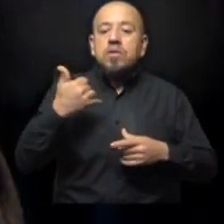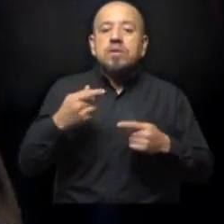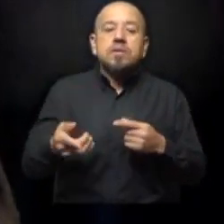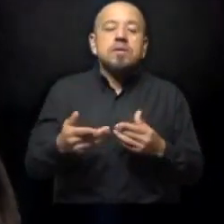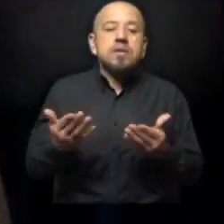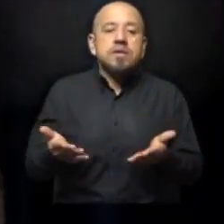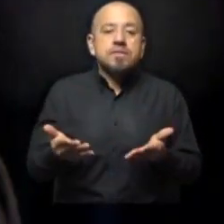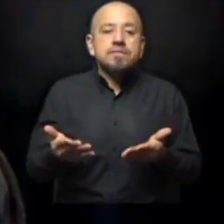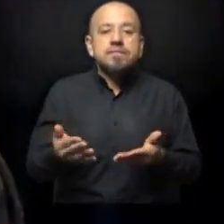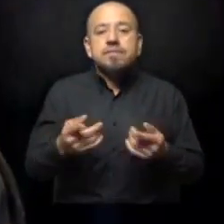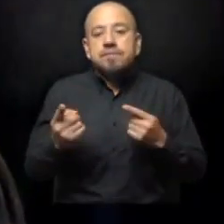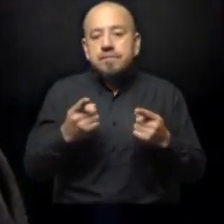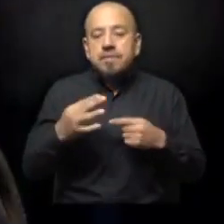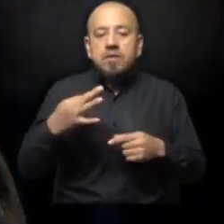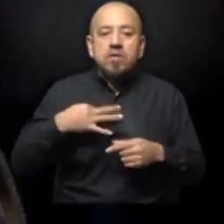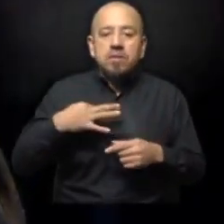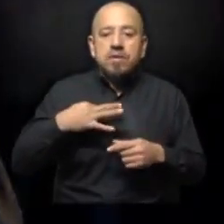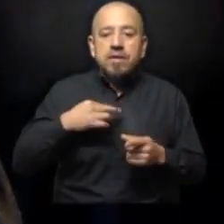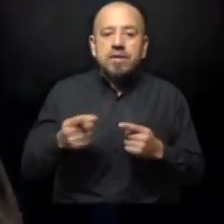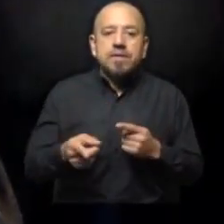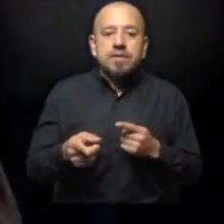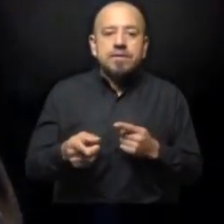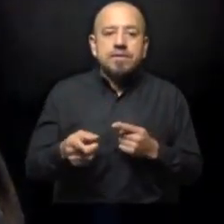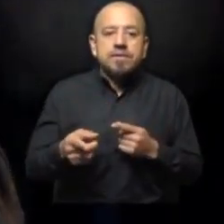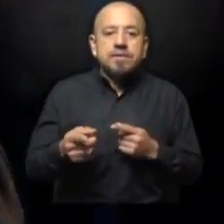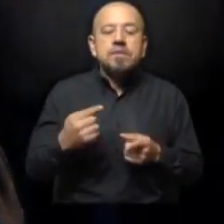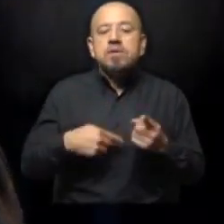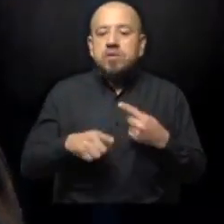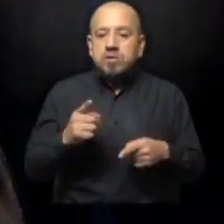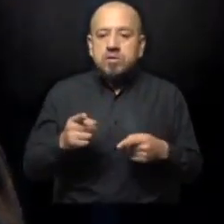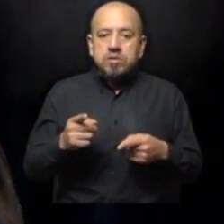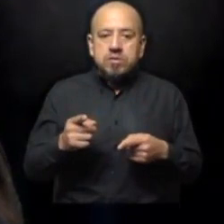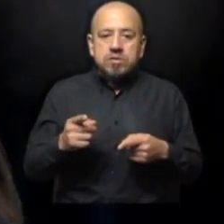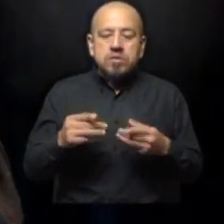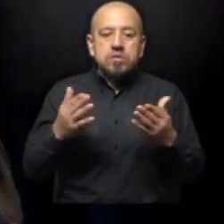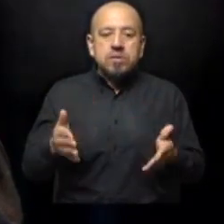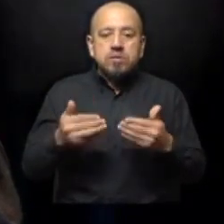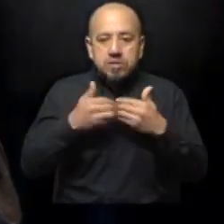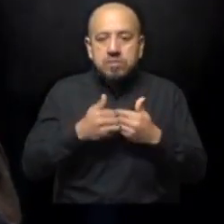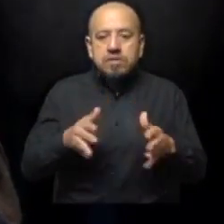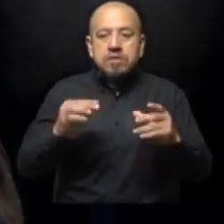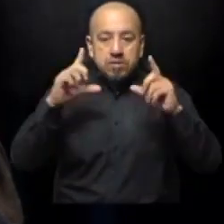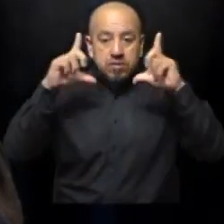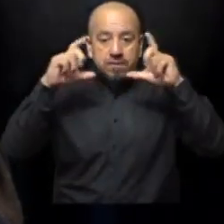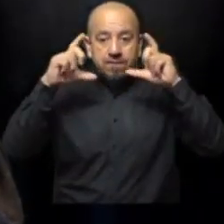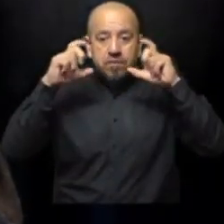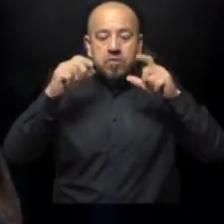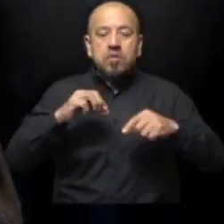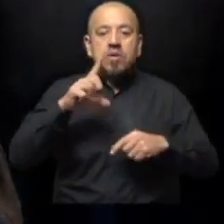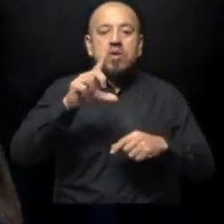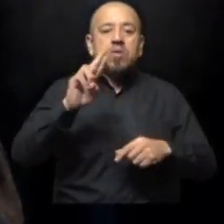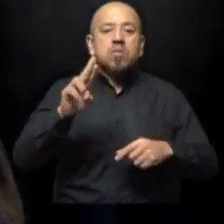eso algo de su propia vida entonces vamos a empezar con la foto de luz